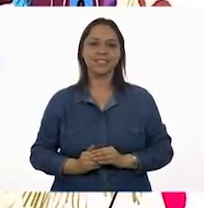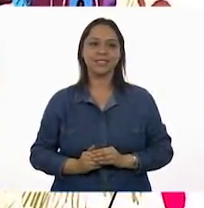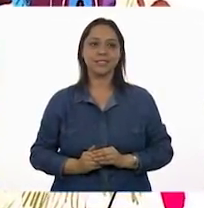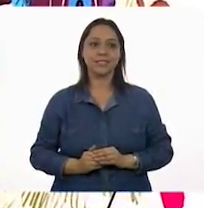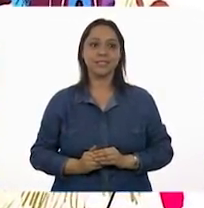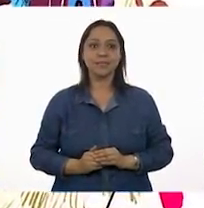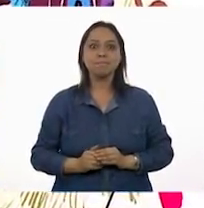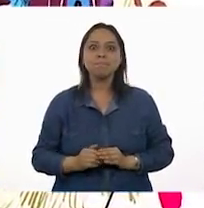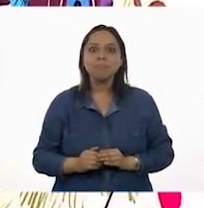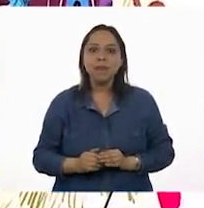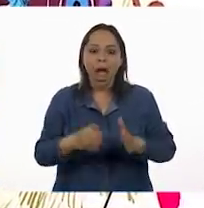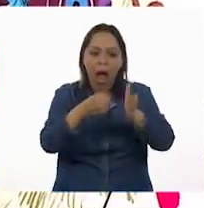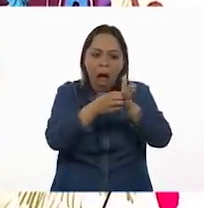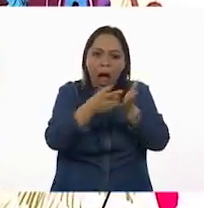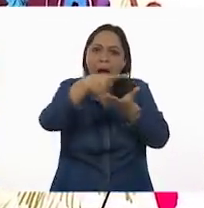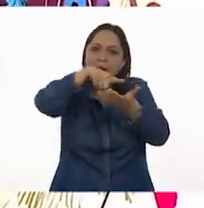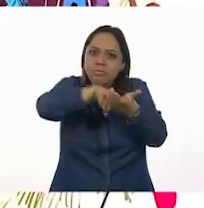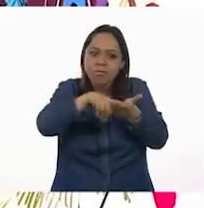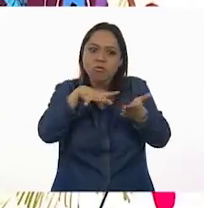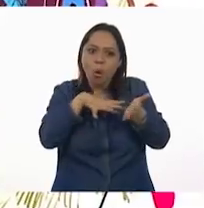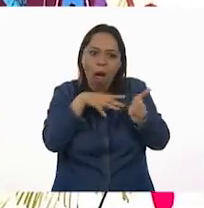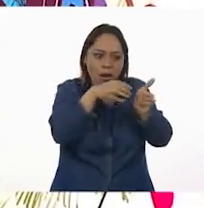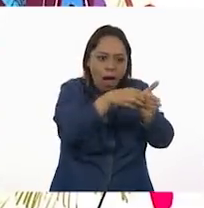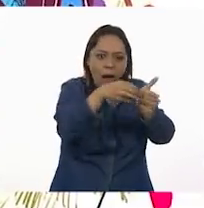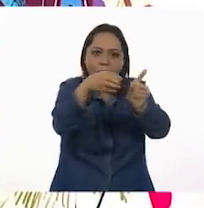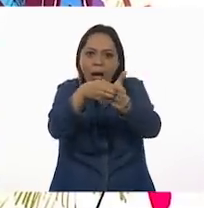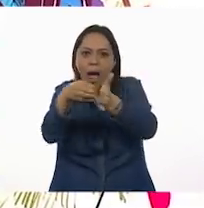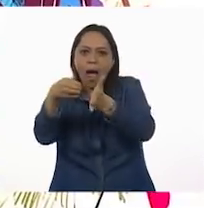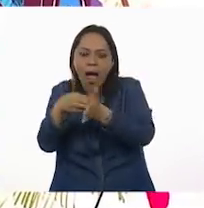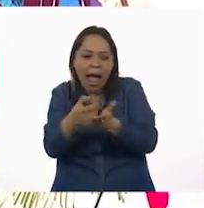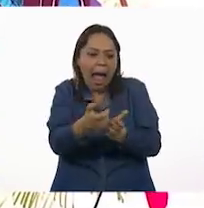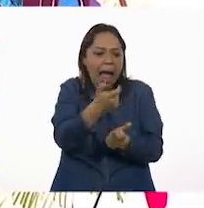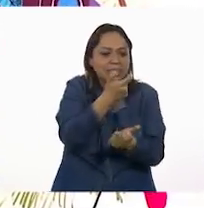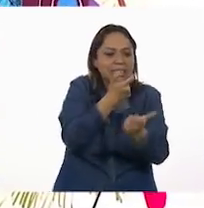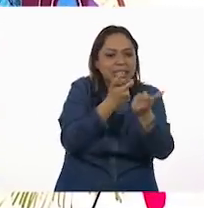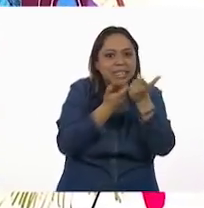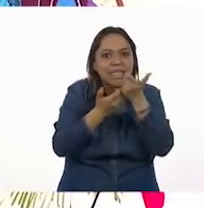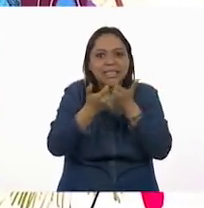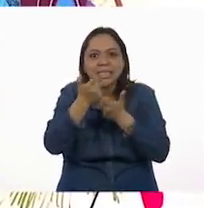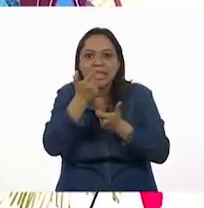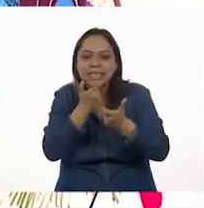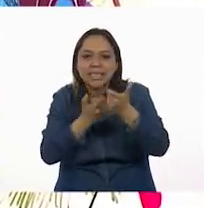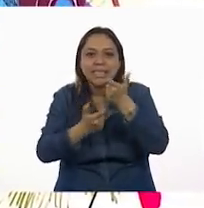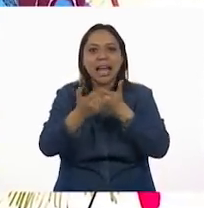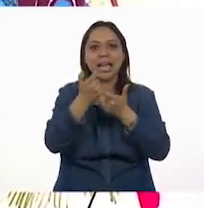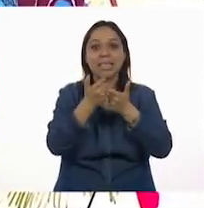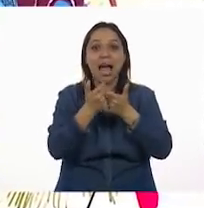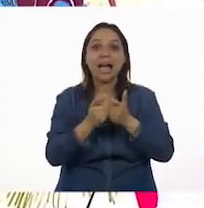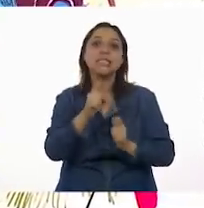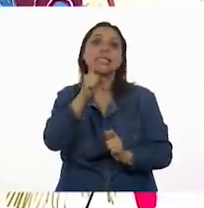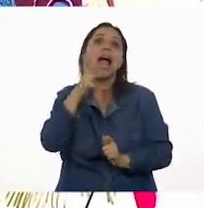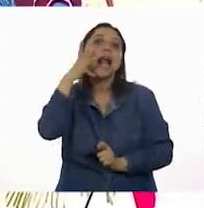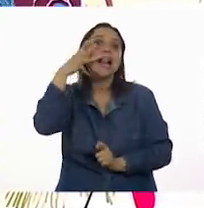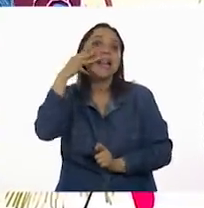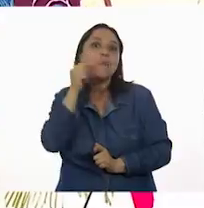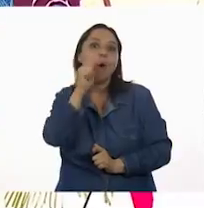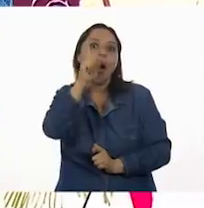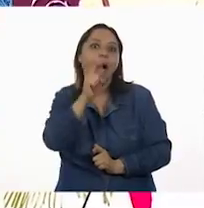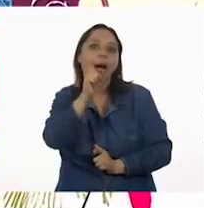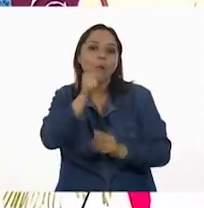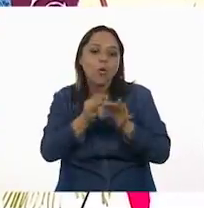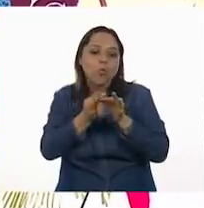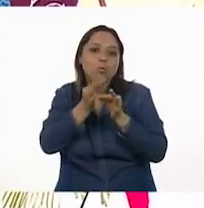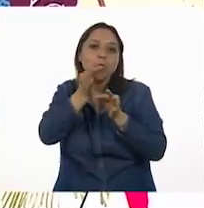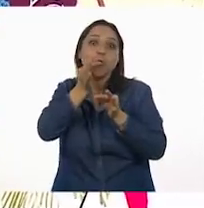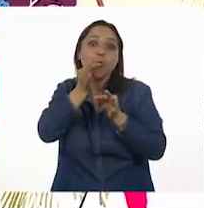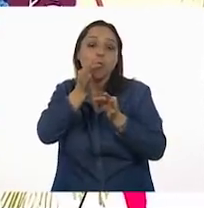¡Hasta tiene cajas adentro! ¡Con galletas y con limonada!